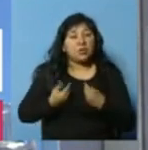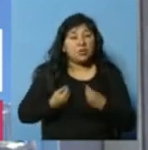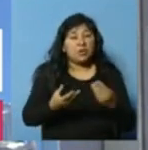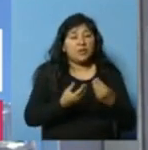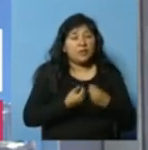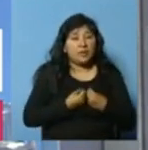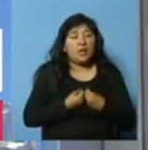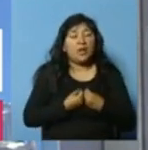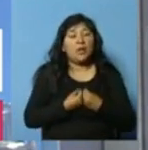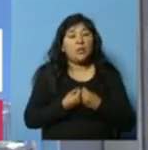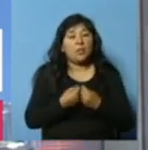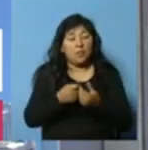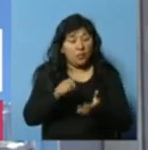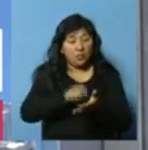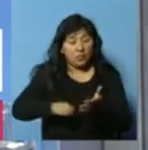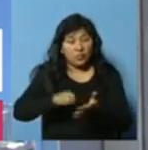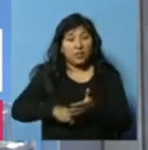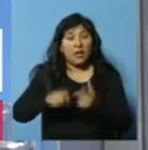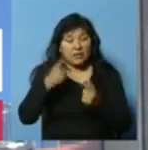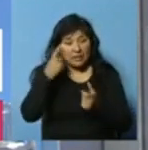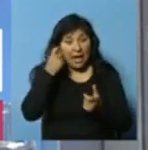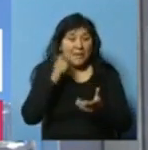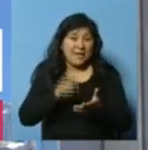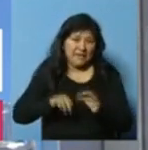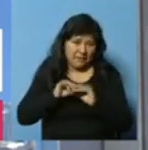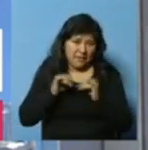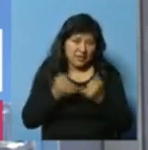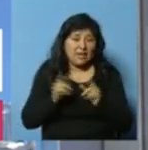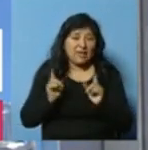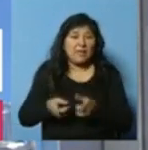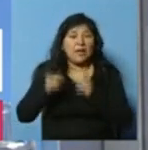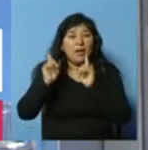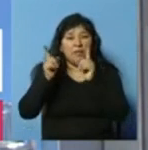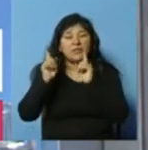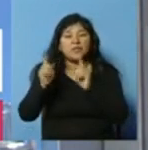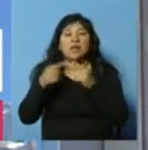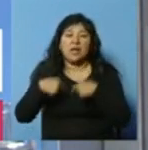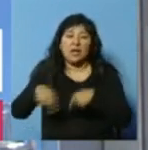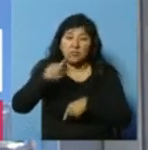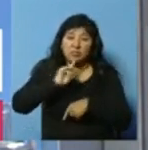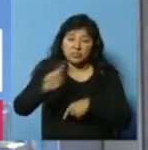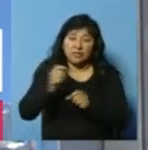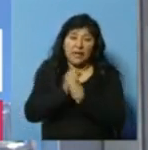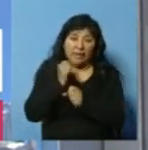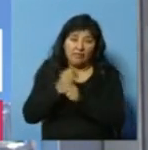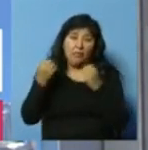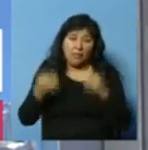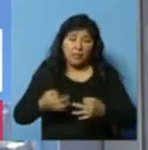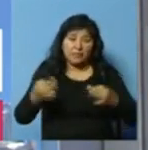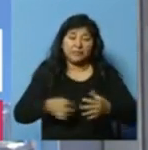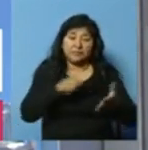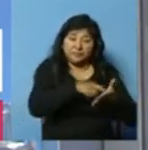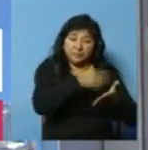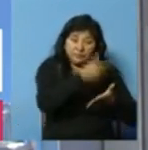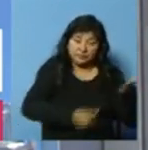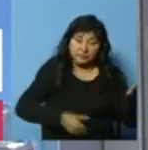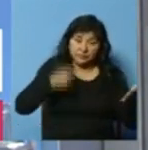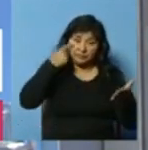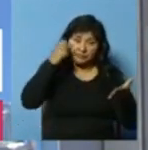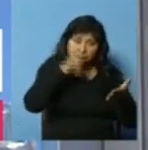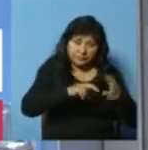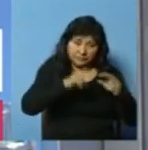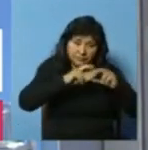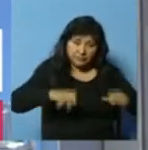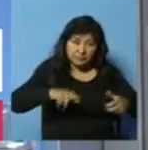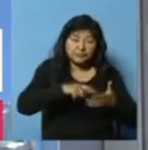por aprender y por supuesto los docentes quienes tengan trabajo para que la prueba de calidad que nos sirve mucho